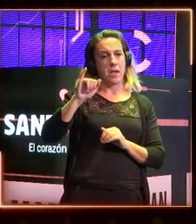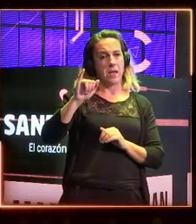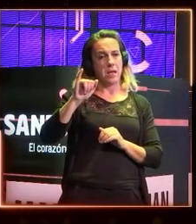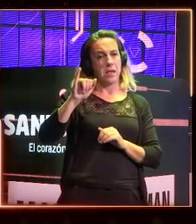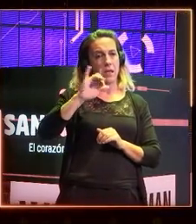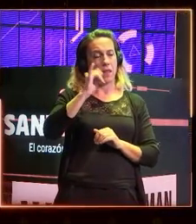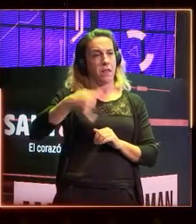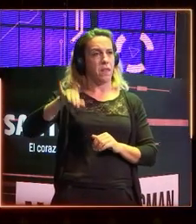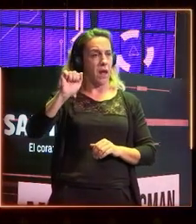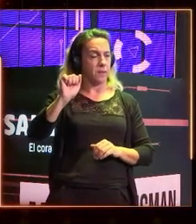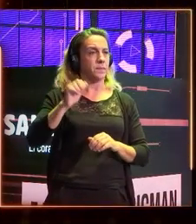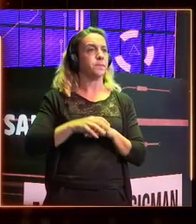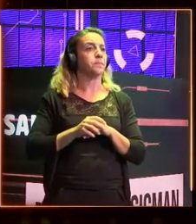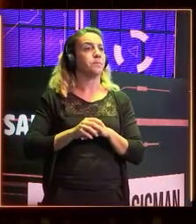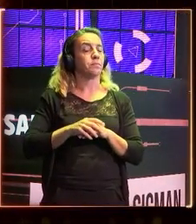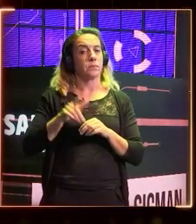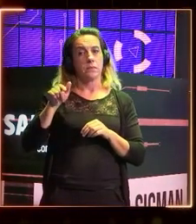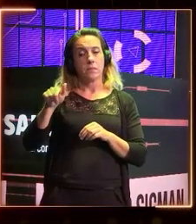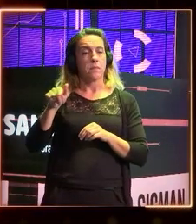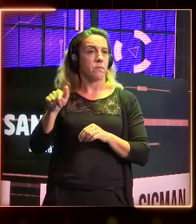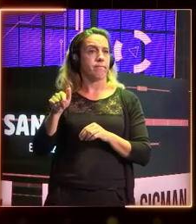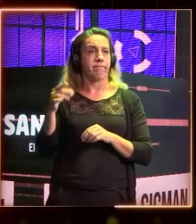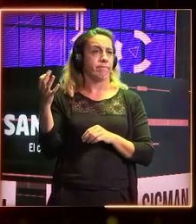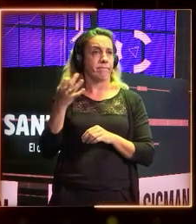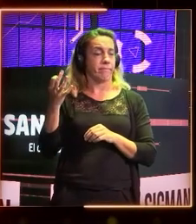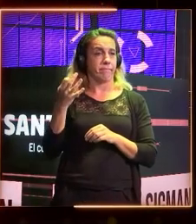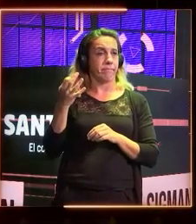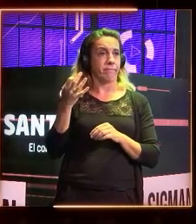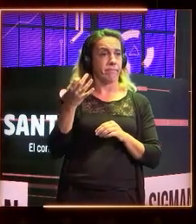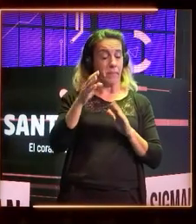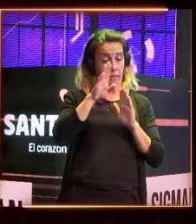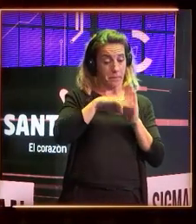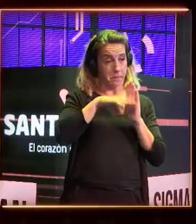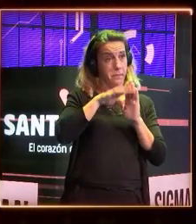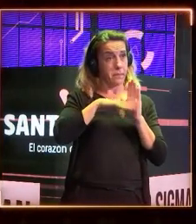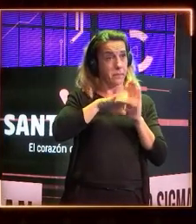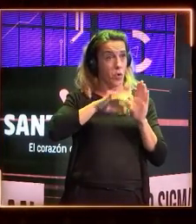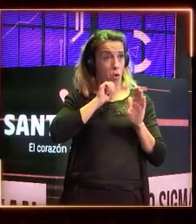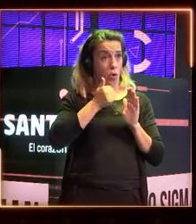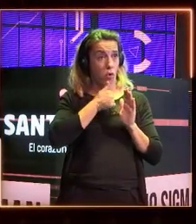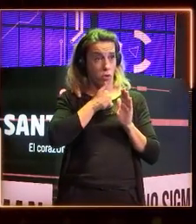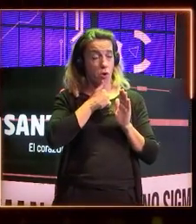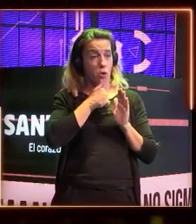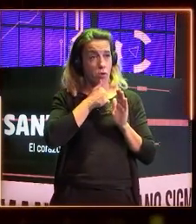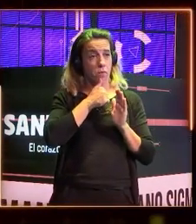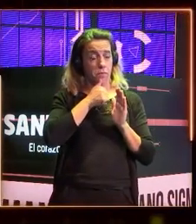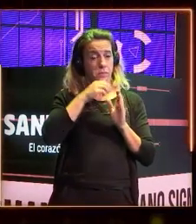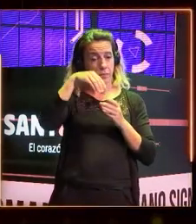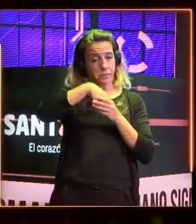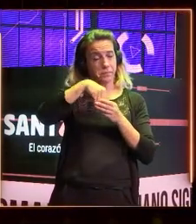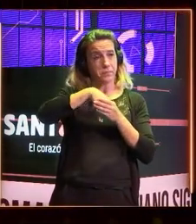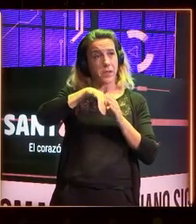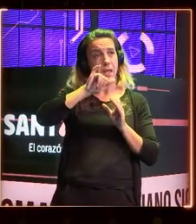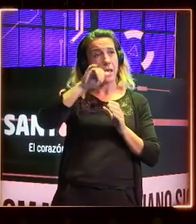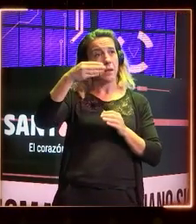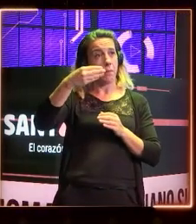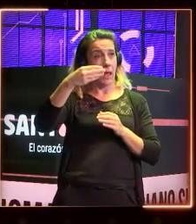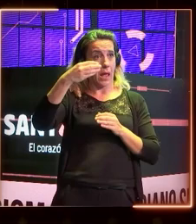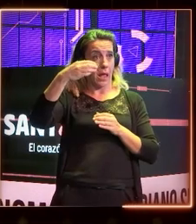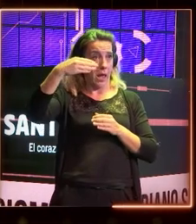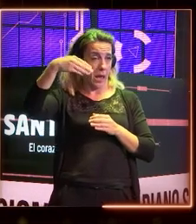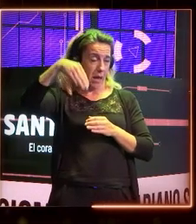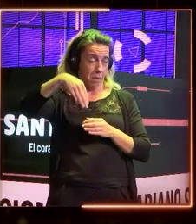el aa era un Bot muy simple de pocas líneas de código que corrían en esa IBM que era una IBM 70 94 una máquina